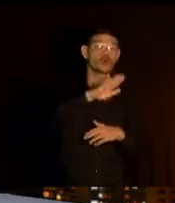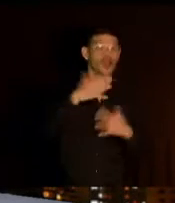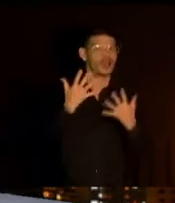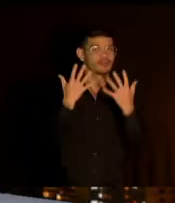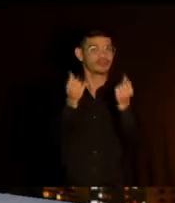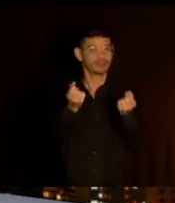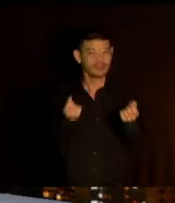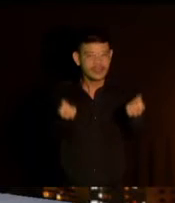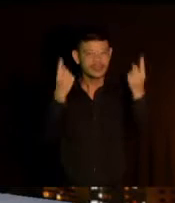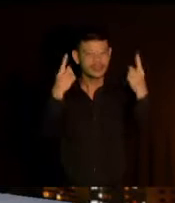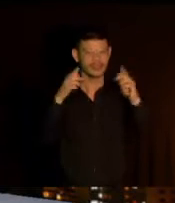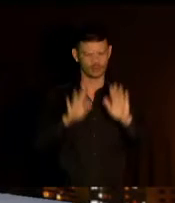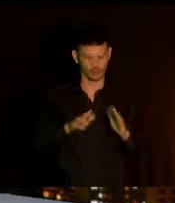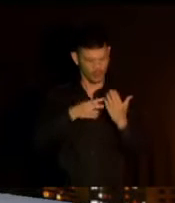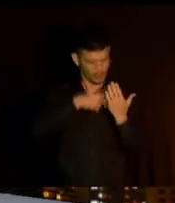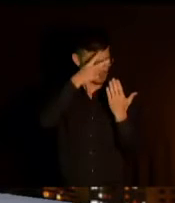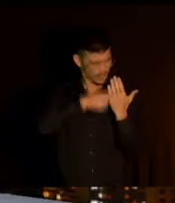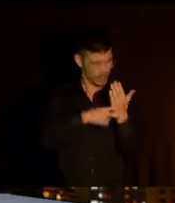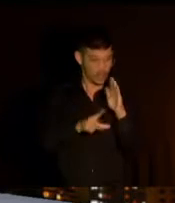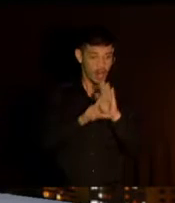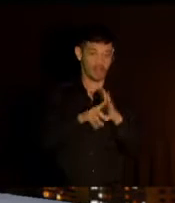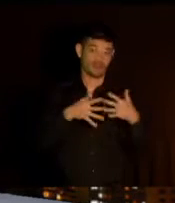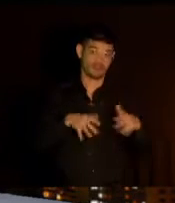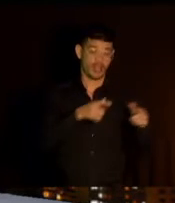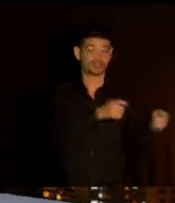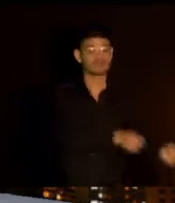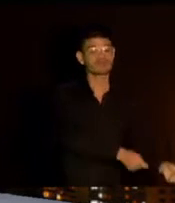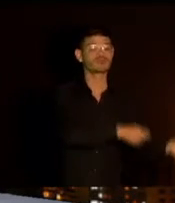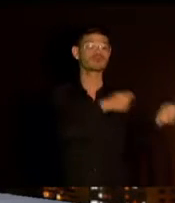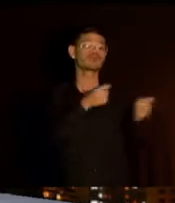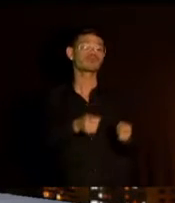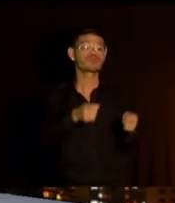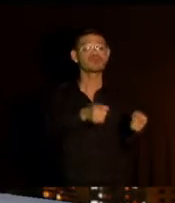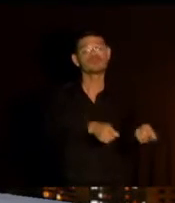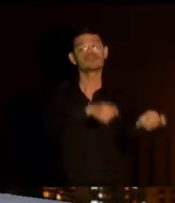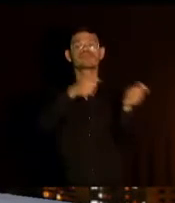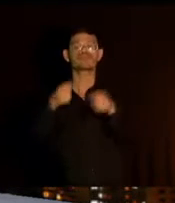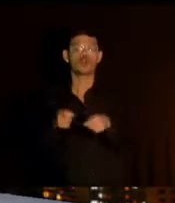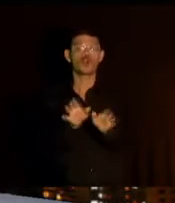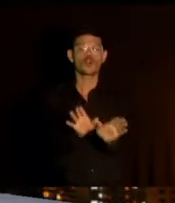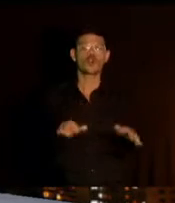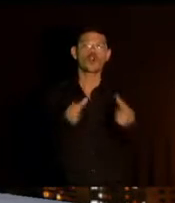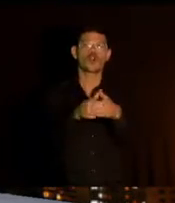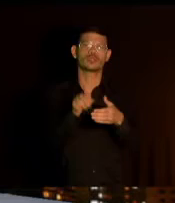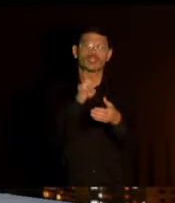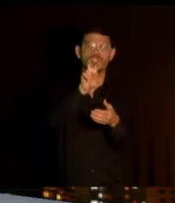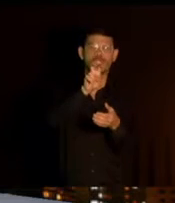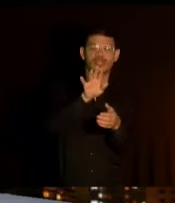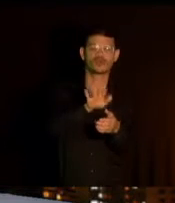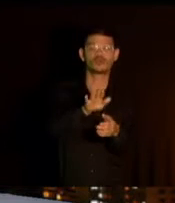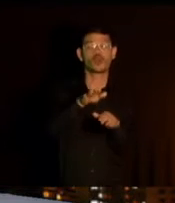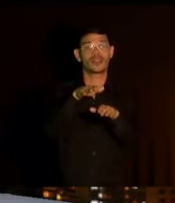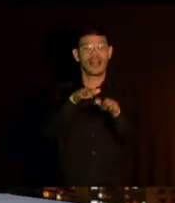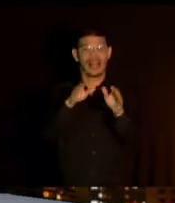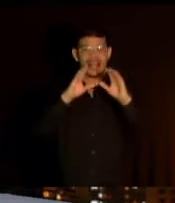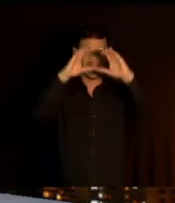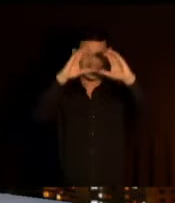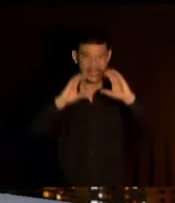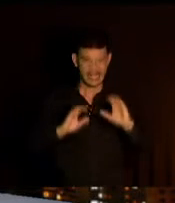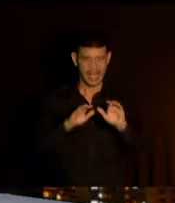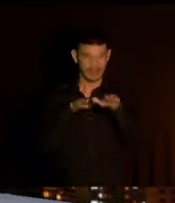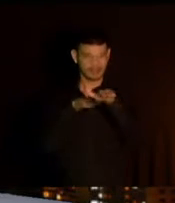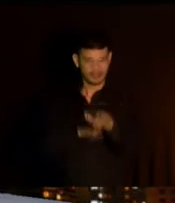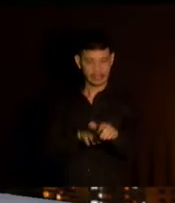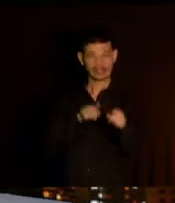pasado la Comisión Séptima de la Cámara de Representantes, va a llegar a plenaria, luego estará en la Comisión Séptima del